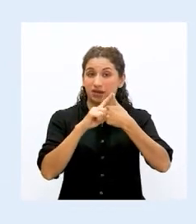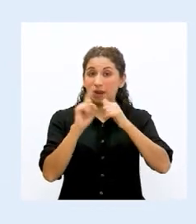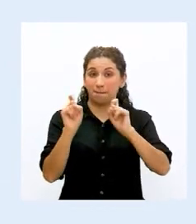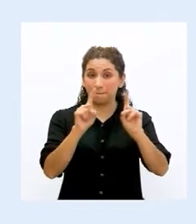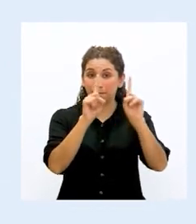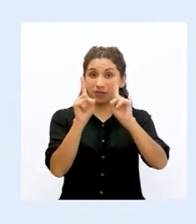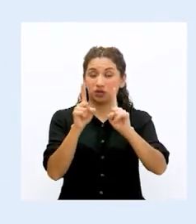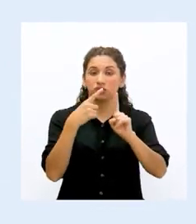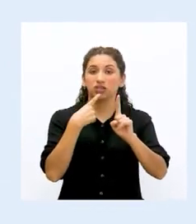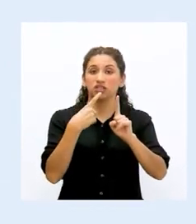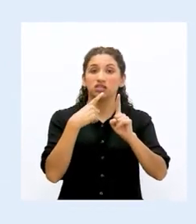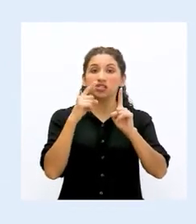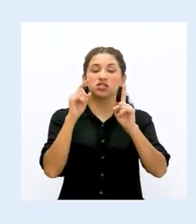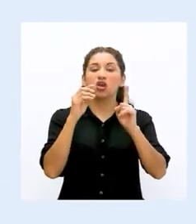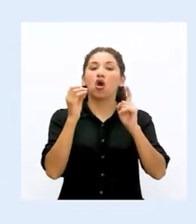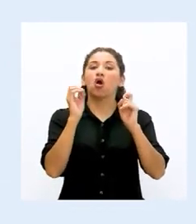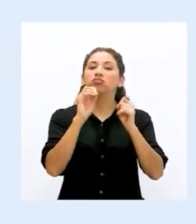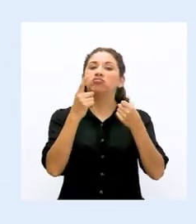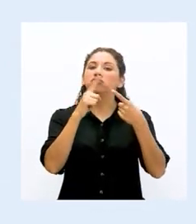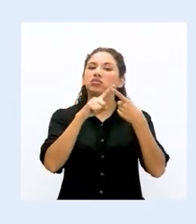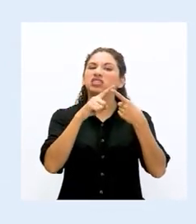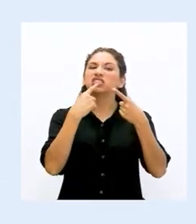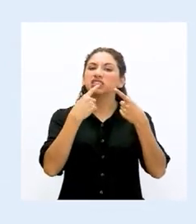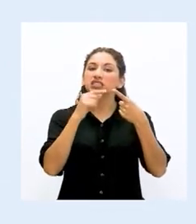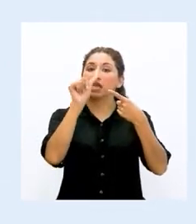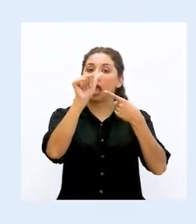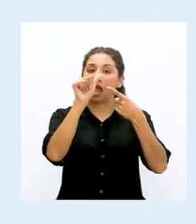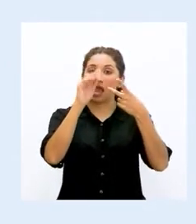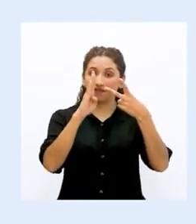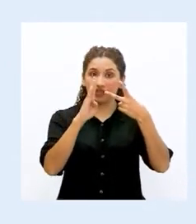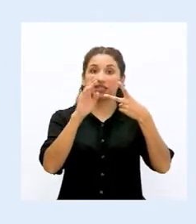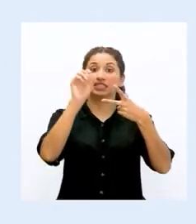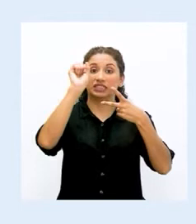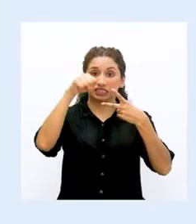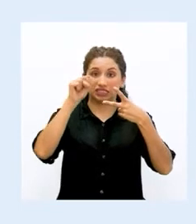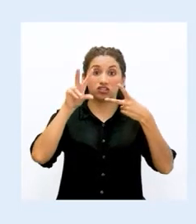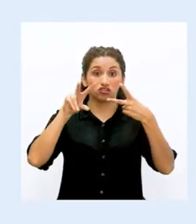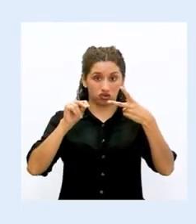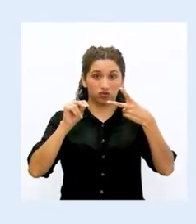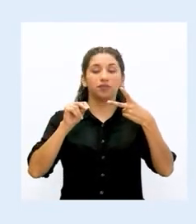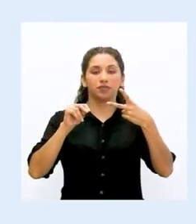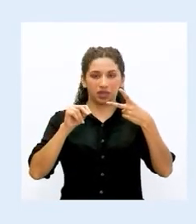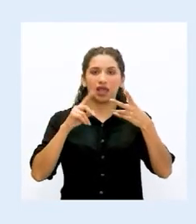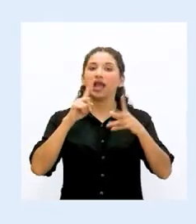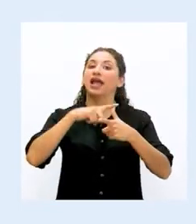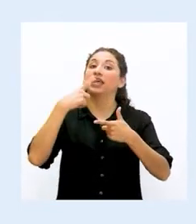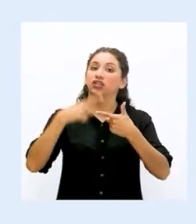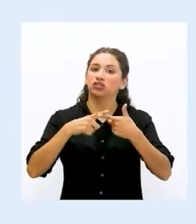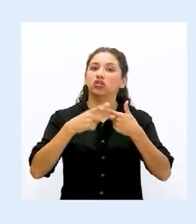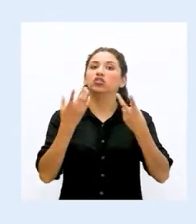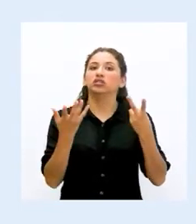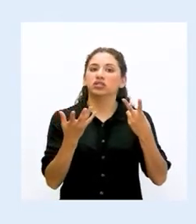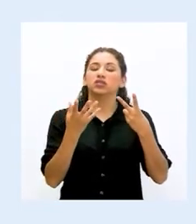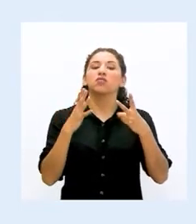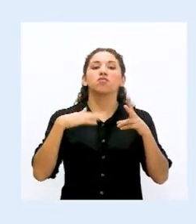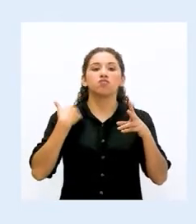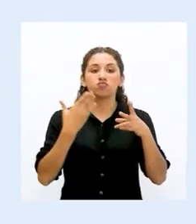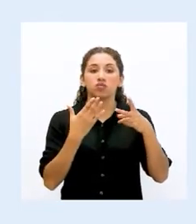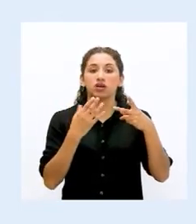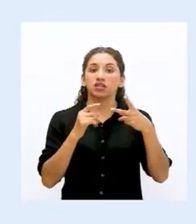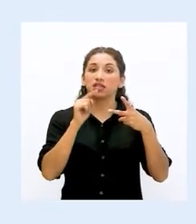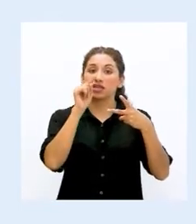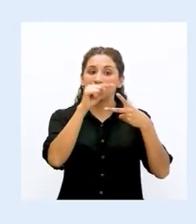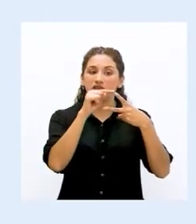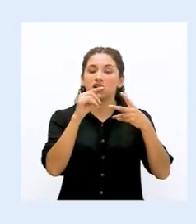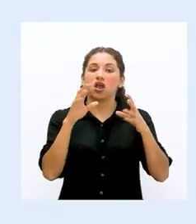las opciones para la variable son sí y no. Entonces, completaremos la información en la columna de la